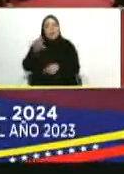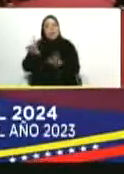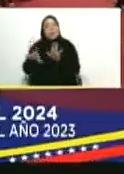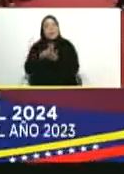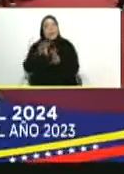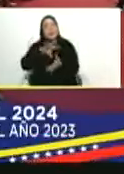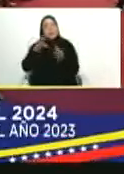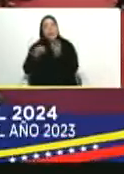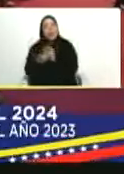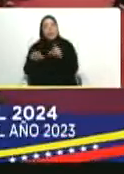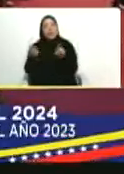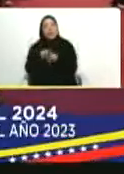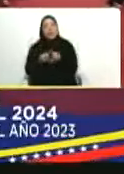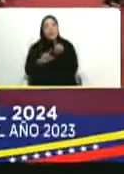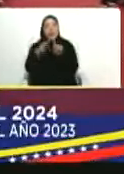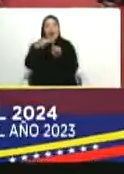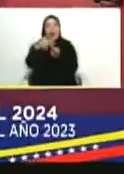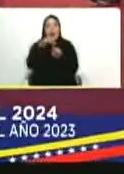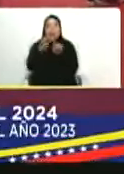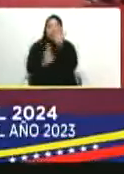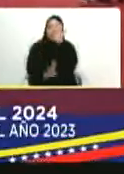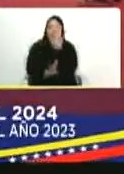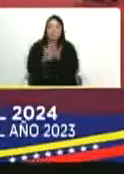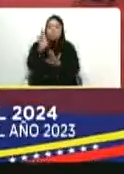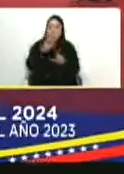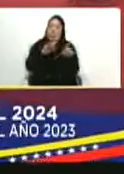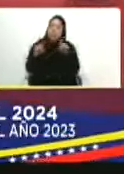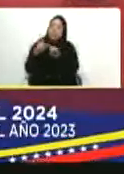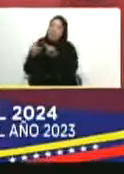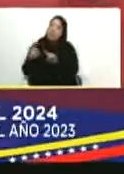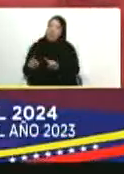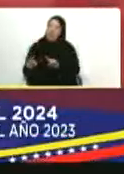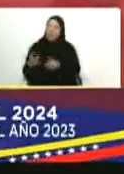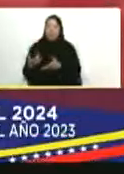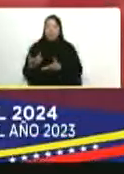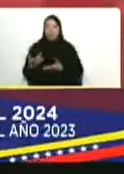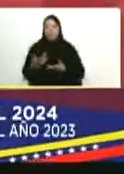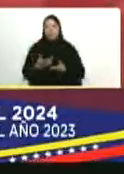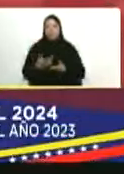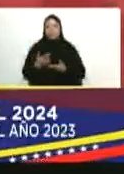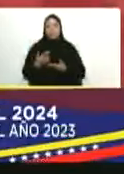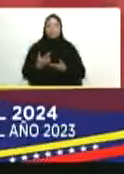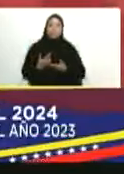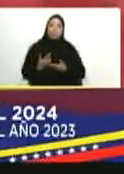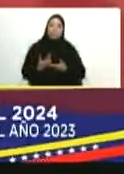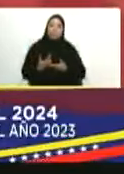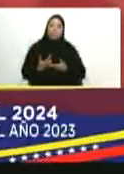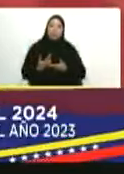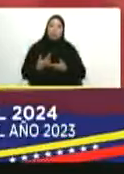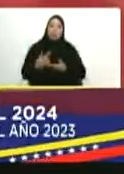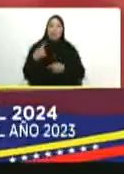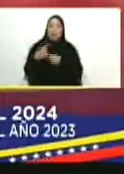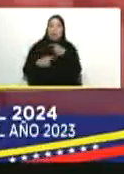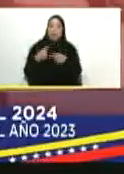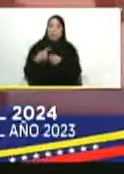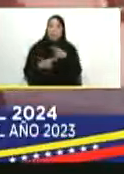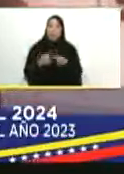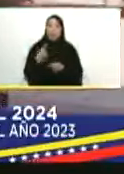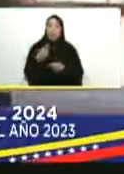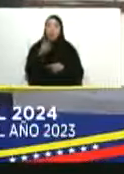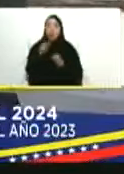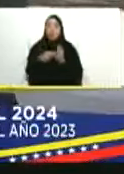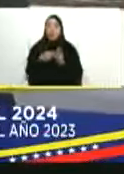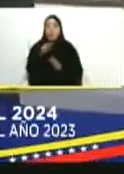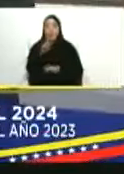Recordemos que el presidente de la Comisión Permanente de Política Interior, García Serpa, detallaba que para el periodo legislativo